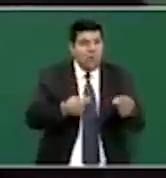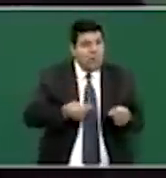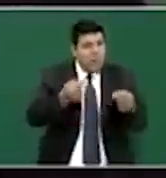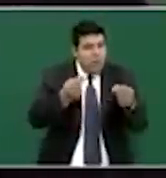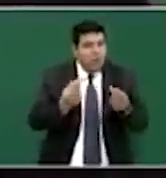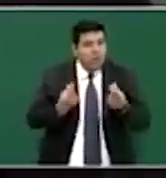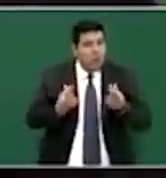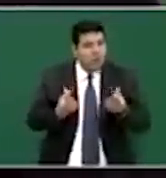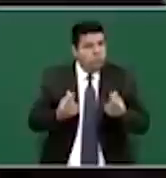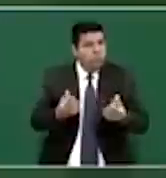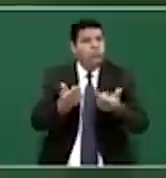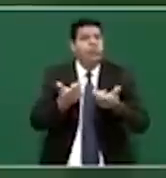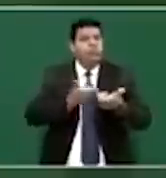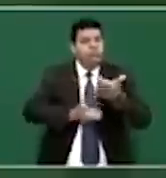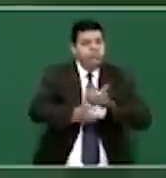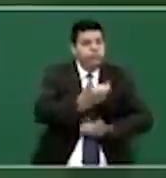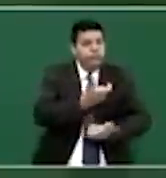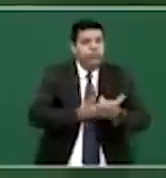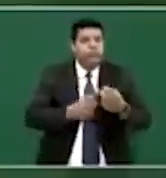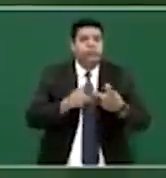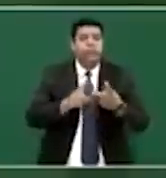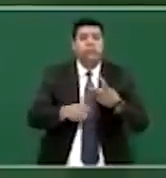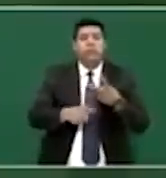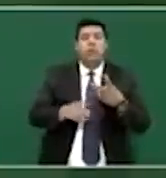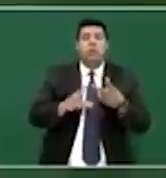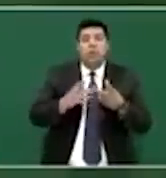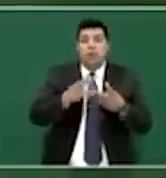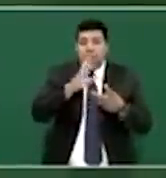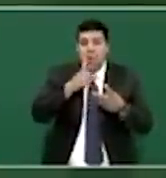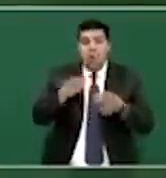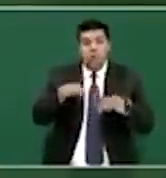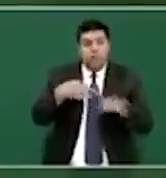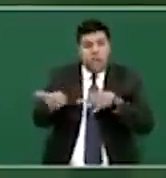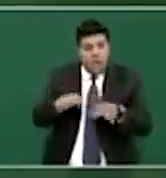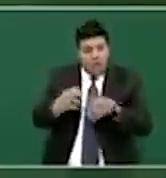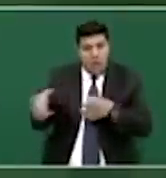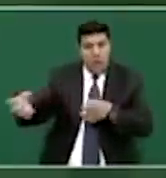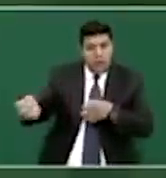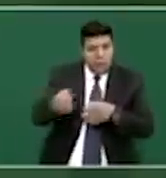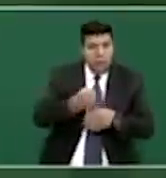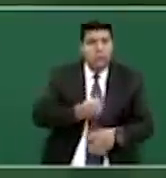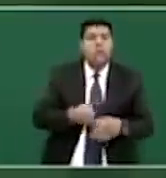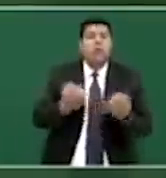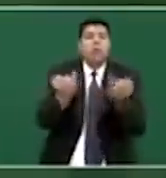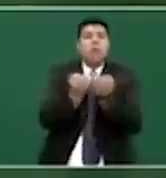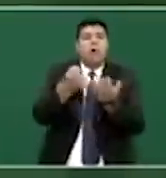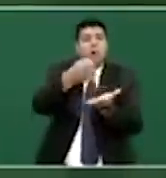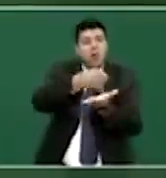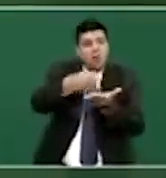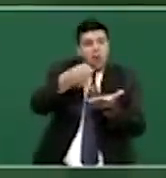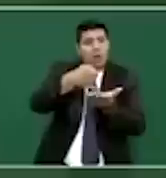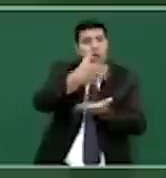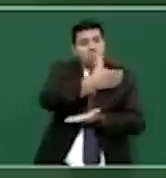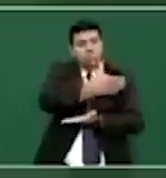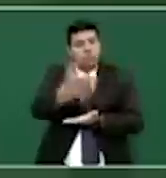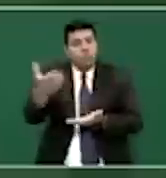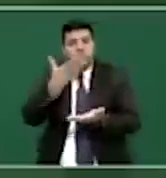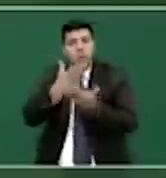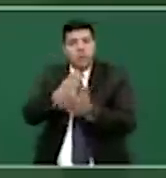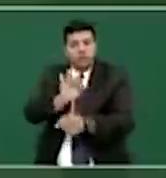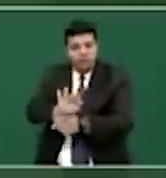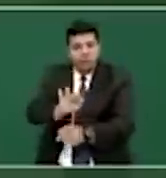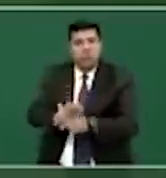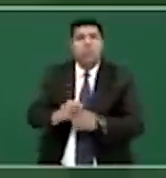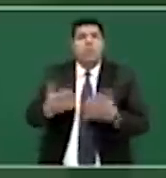empleo, que se rescate al campo del abandono en que se encuentra, que haya bienestar, que se atienda a los